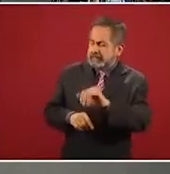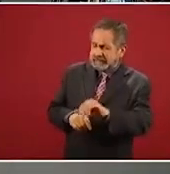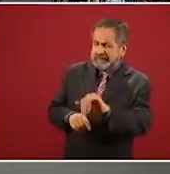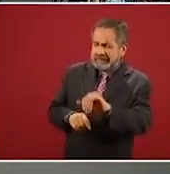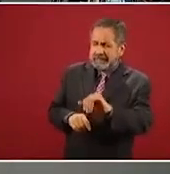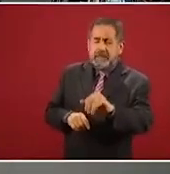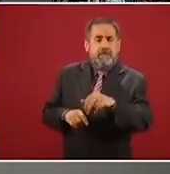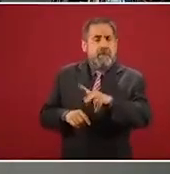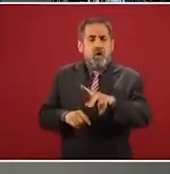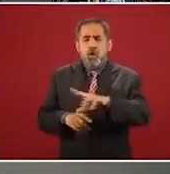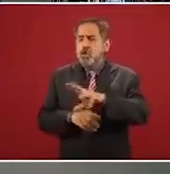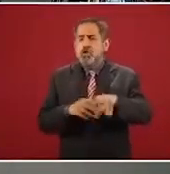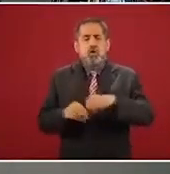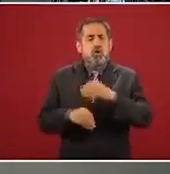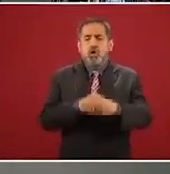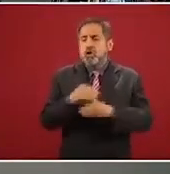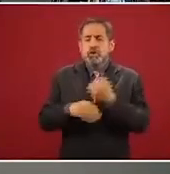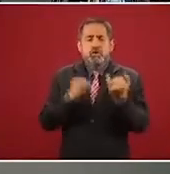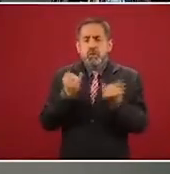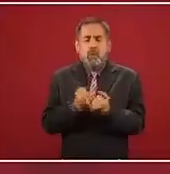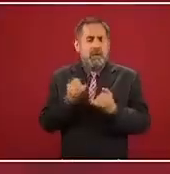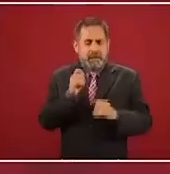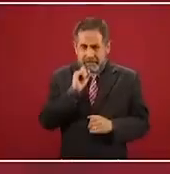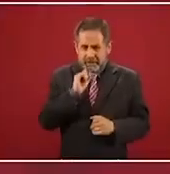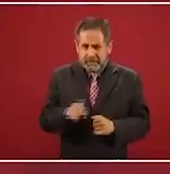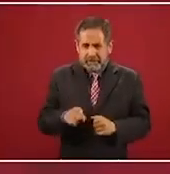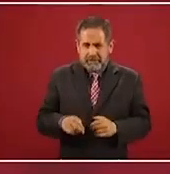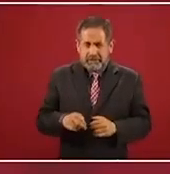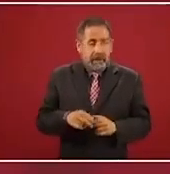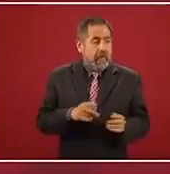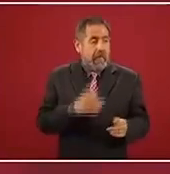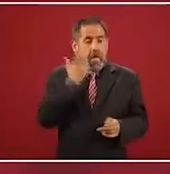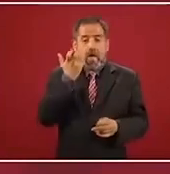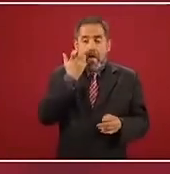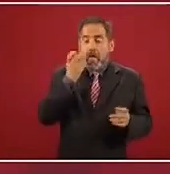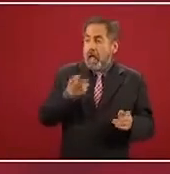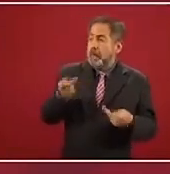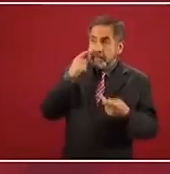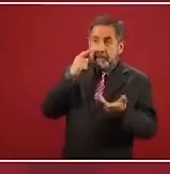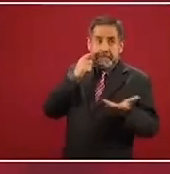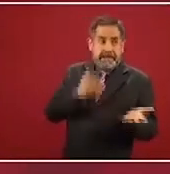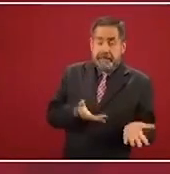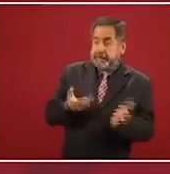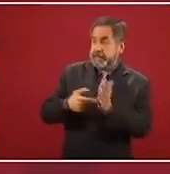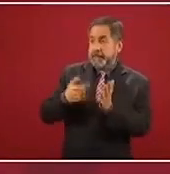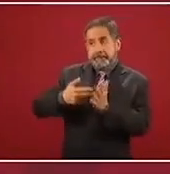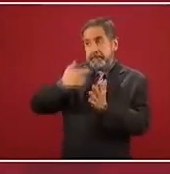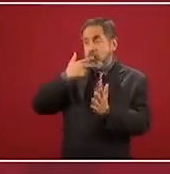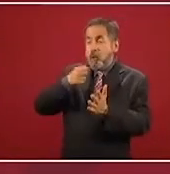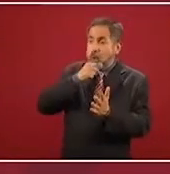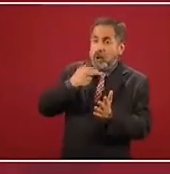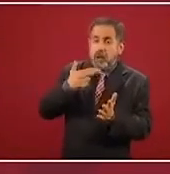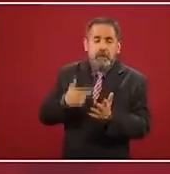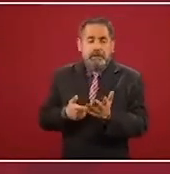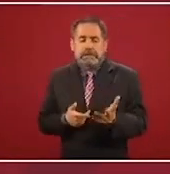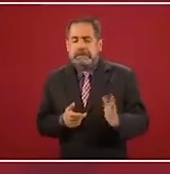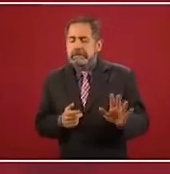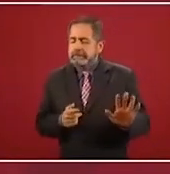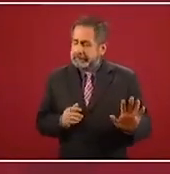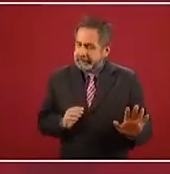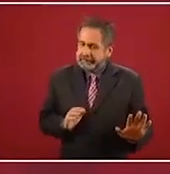casos, en todos los casos así te venden el producto. O sea,